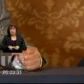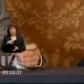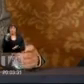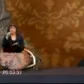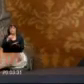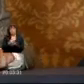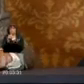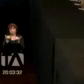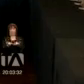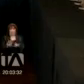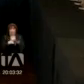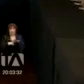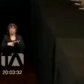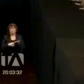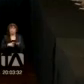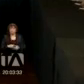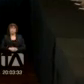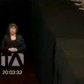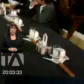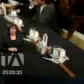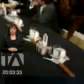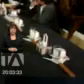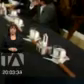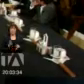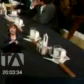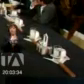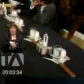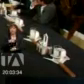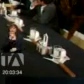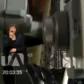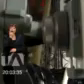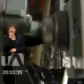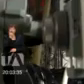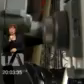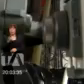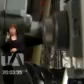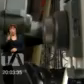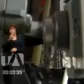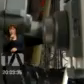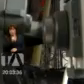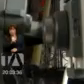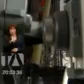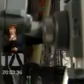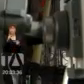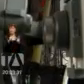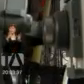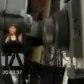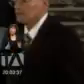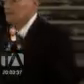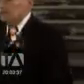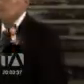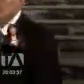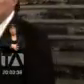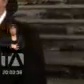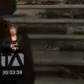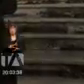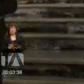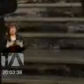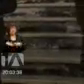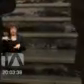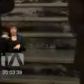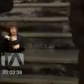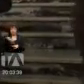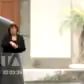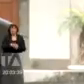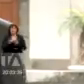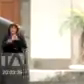político, tengo un buen concepto de ella. Tras el encuentro y el almuerzo con los 21 prefectos, fueron ellos quienes bajaron y explicaron los resultados de este